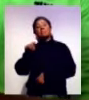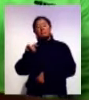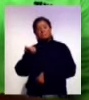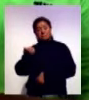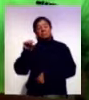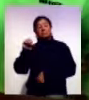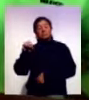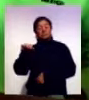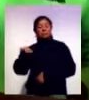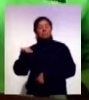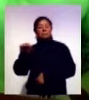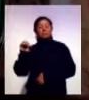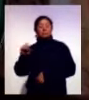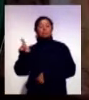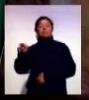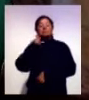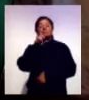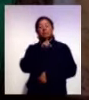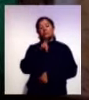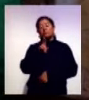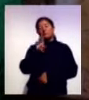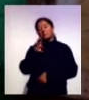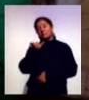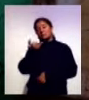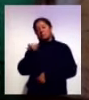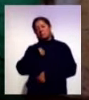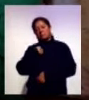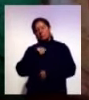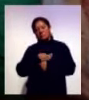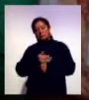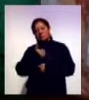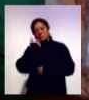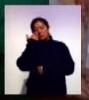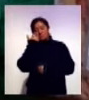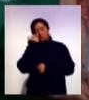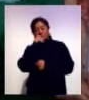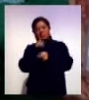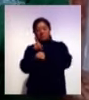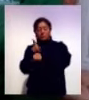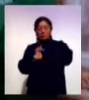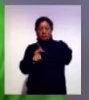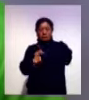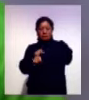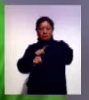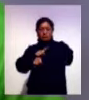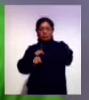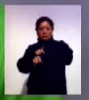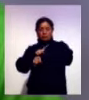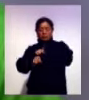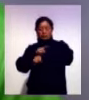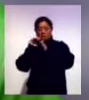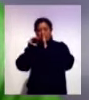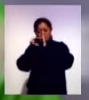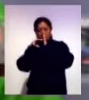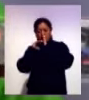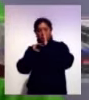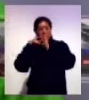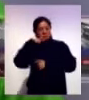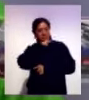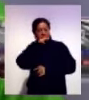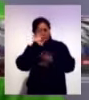reto que tendrá en esta preparación será bajar sus tiempos de cada prueba en la que participará. Bueno, pues como